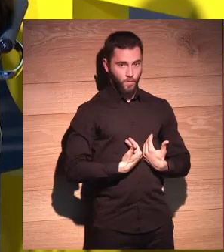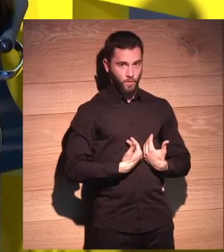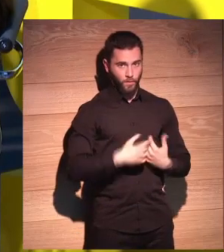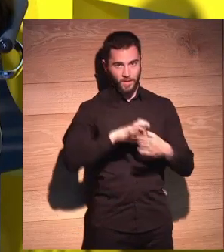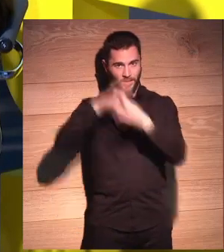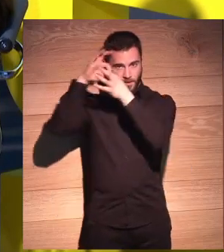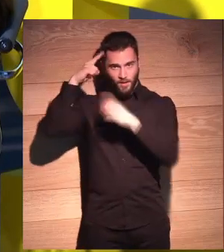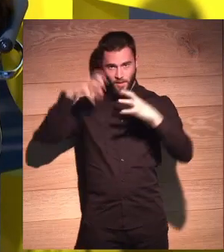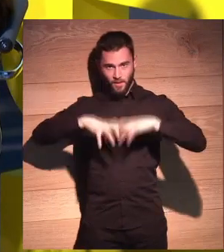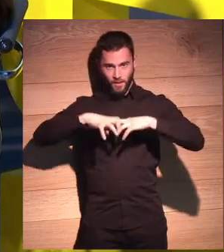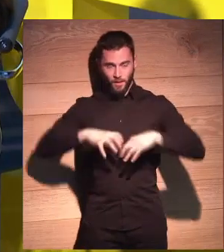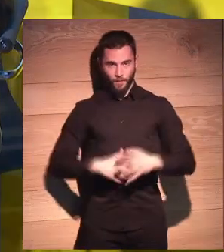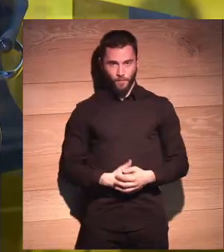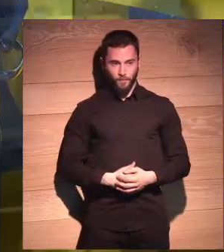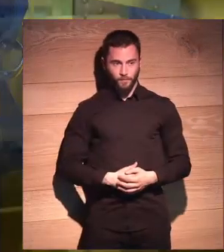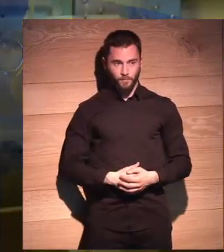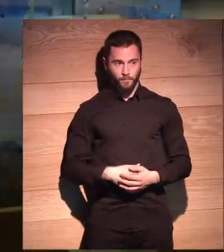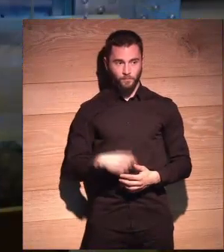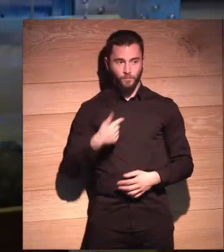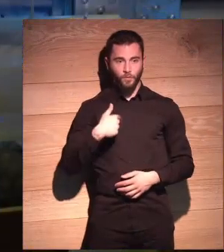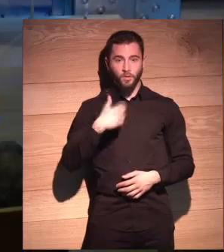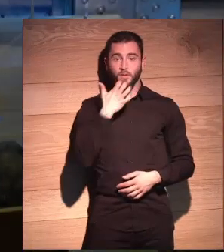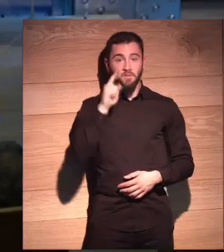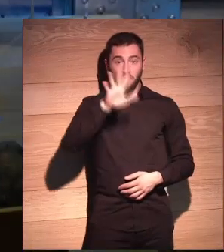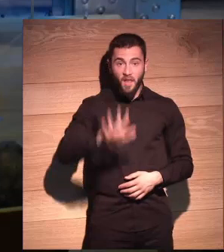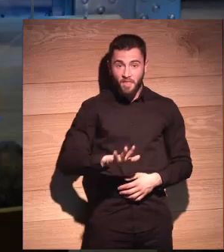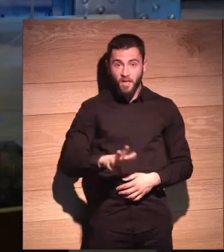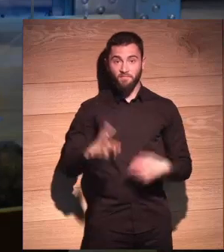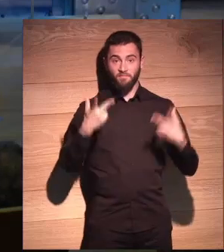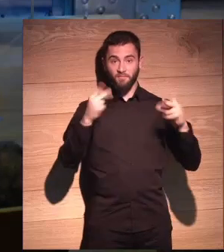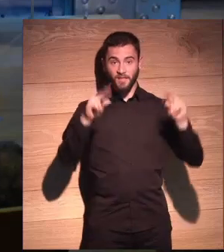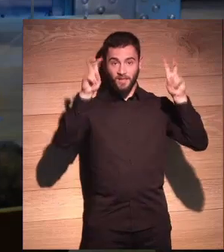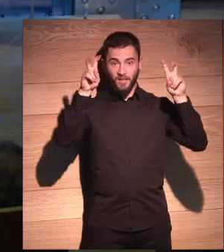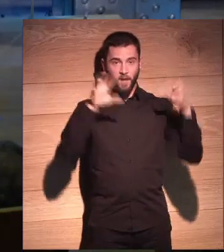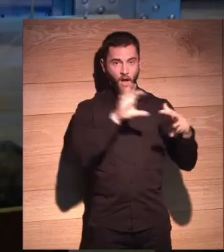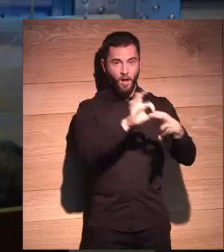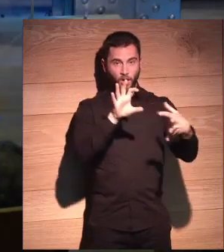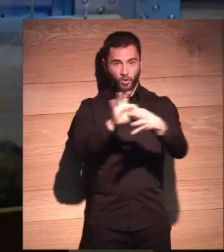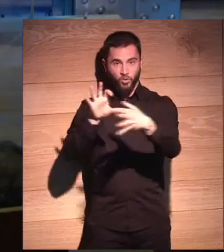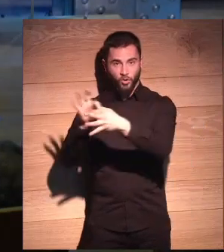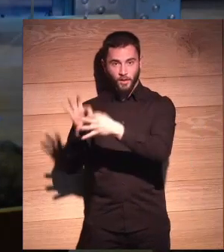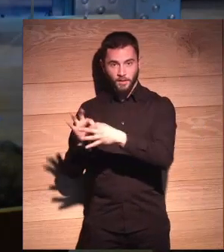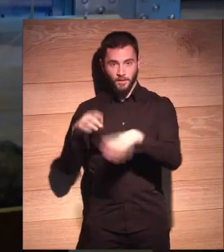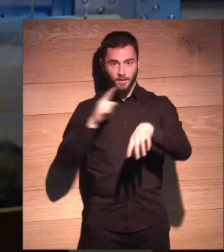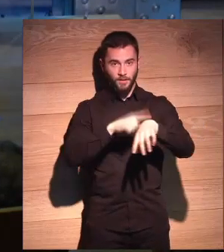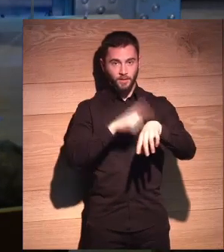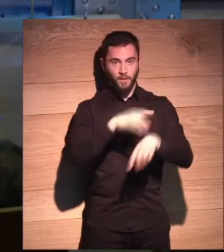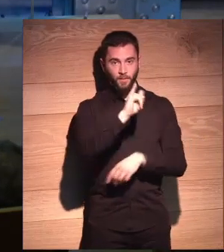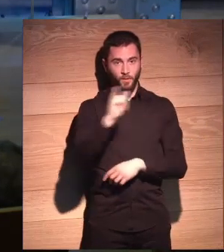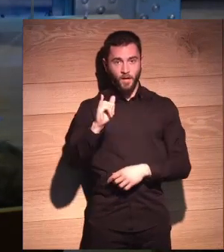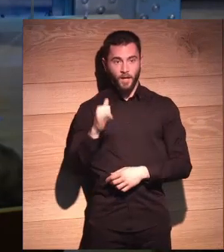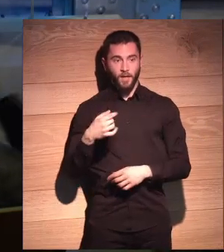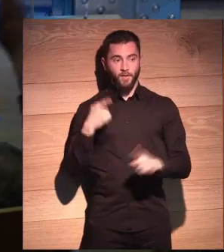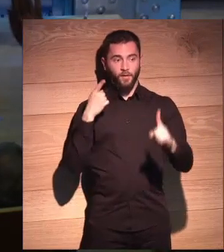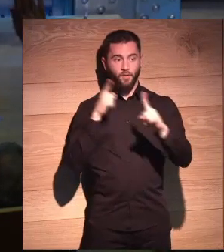el cerebro. Pues yo, si os parece, lo dejamos aquí. Hablando de conexiones, tenemos un rato para la interacción entre